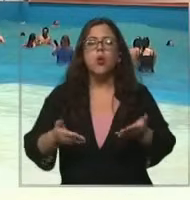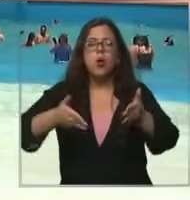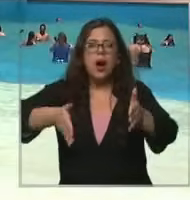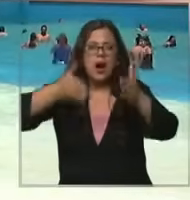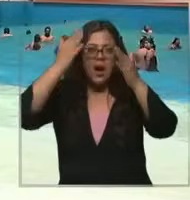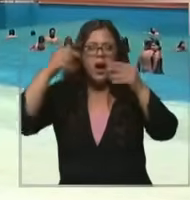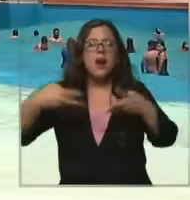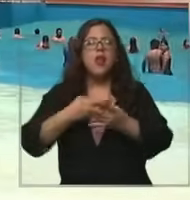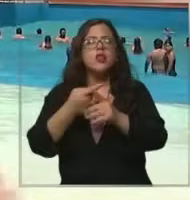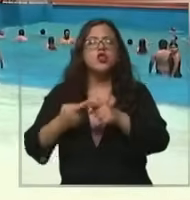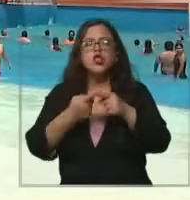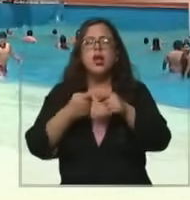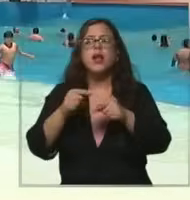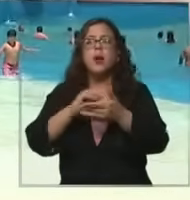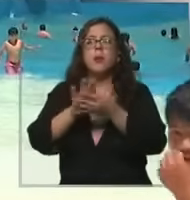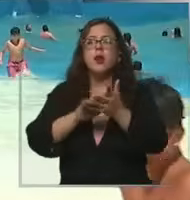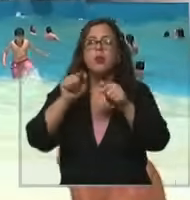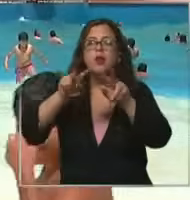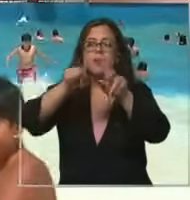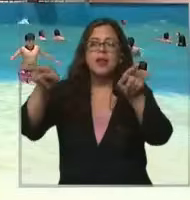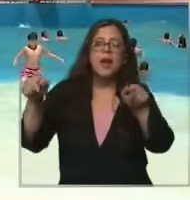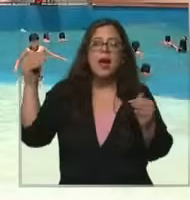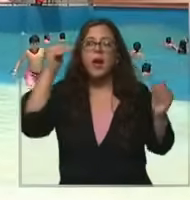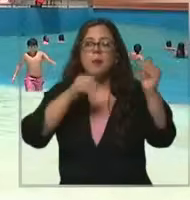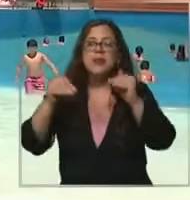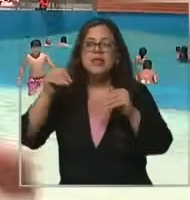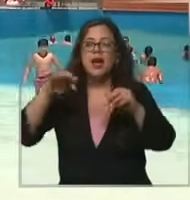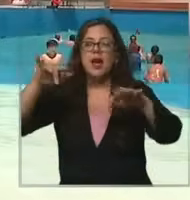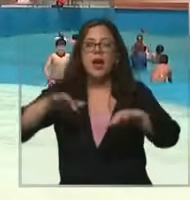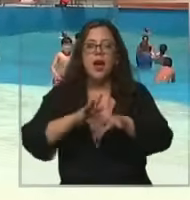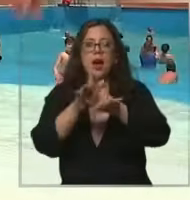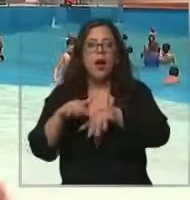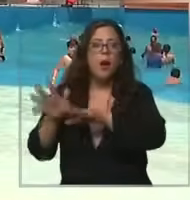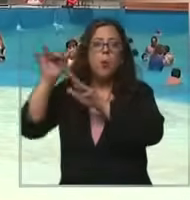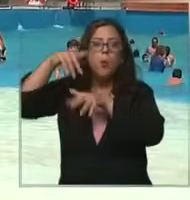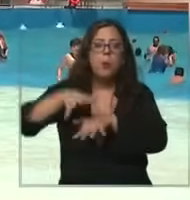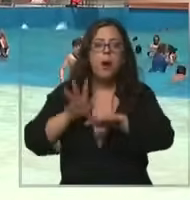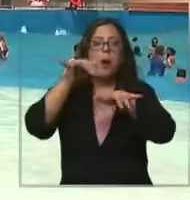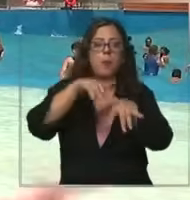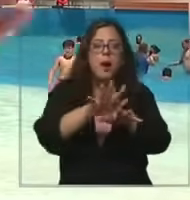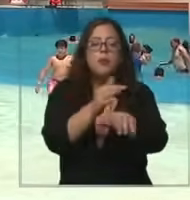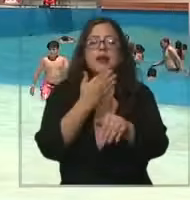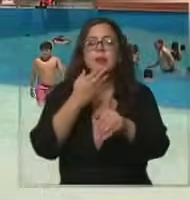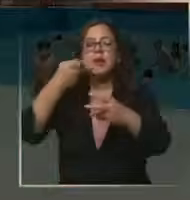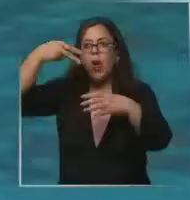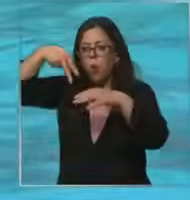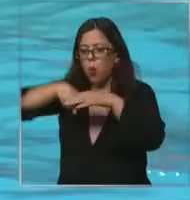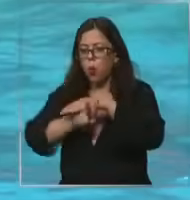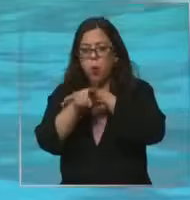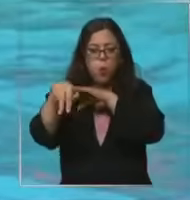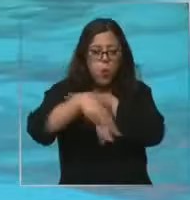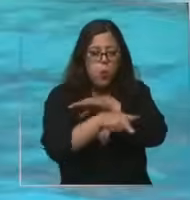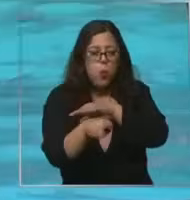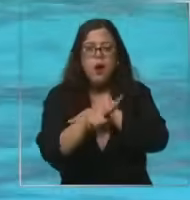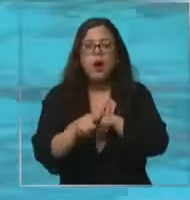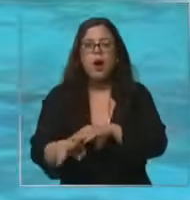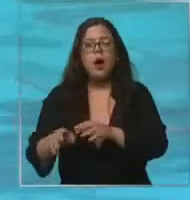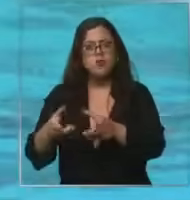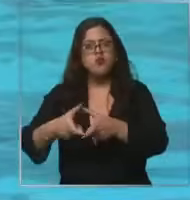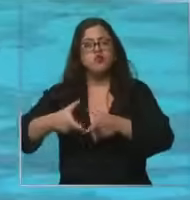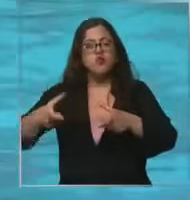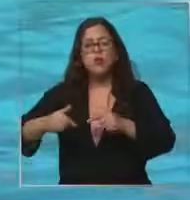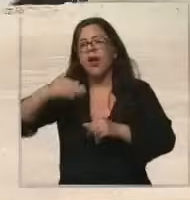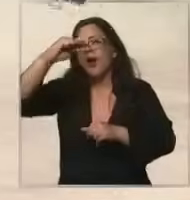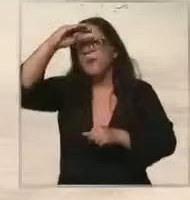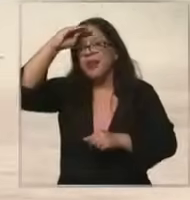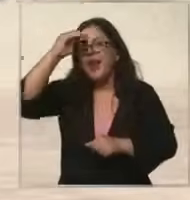en redes sociales? Me llamó la atención el tema de la piscina aquí con olas y el tema de los toboganes también, súper grande. Toda una experiencia y